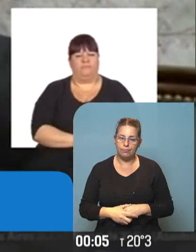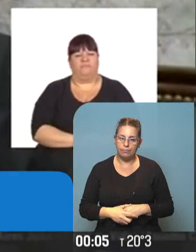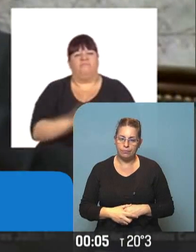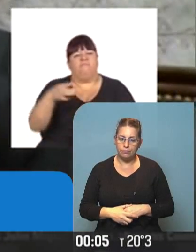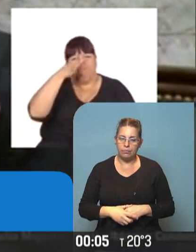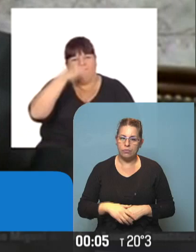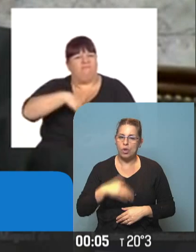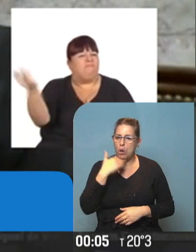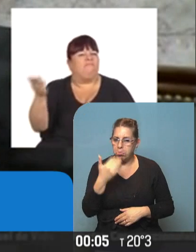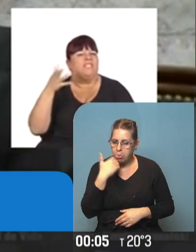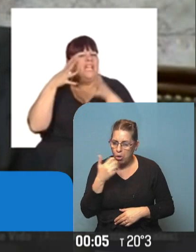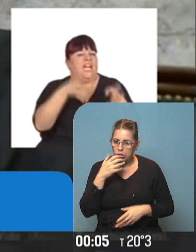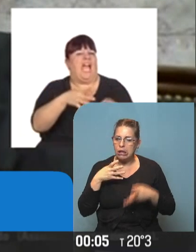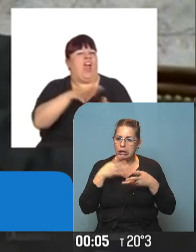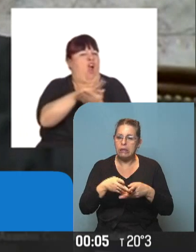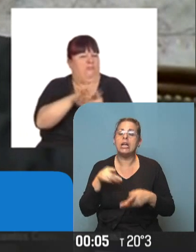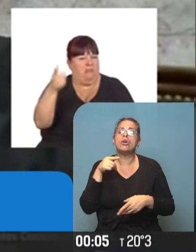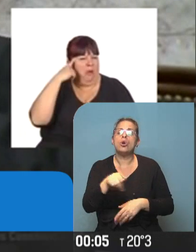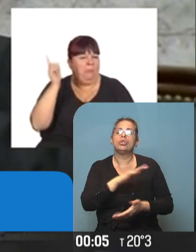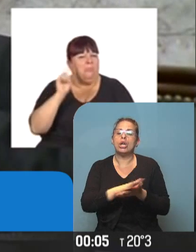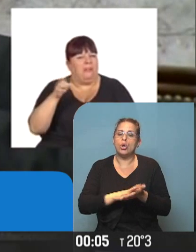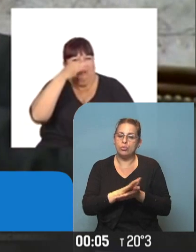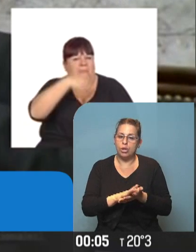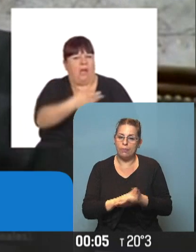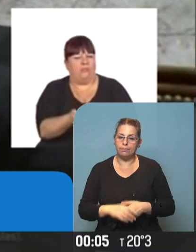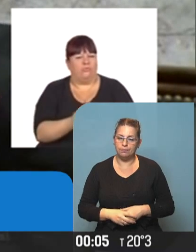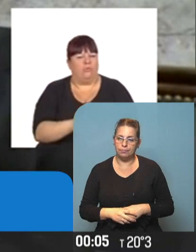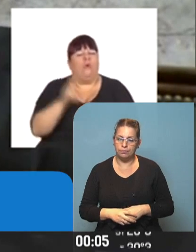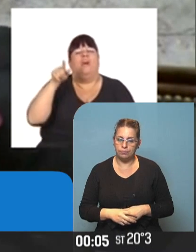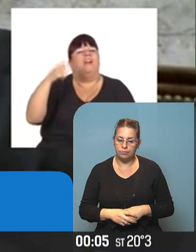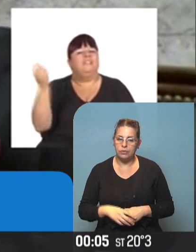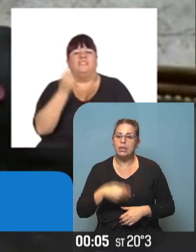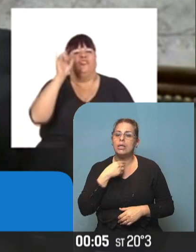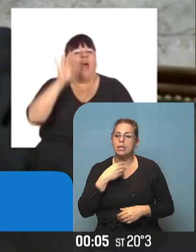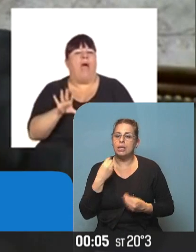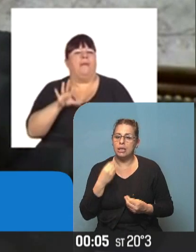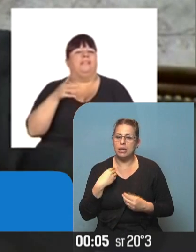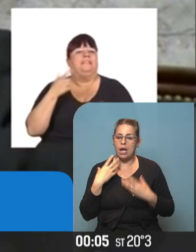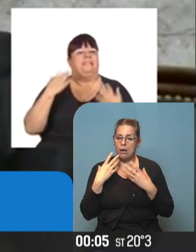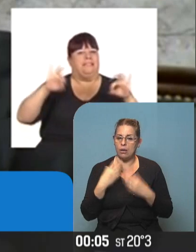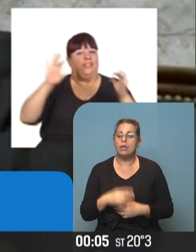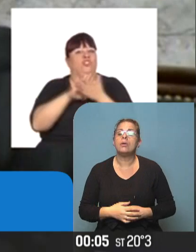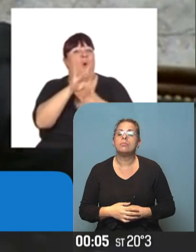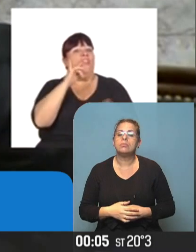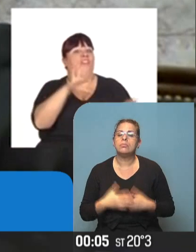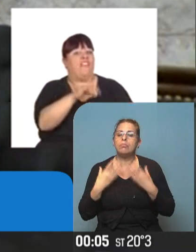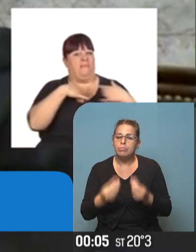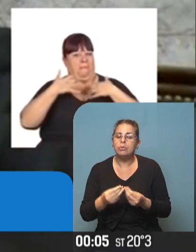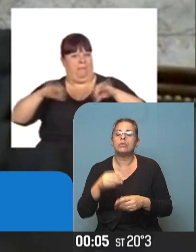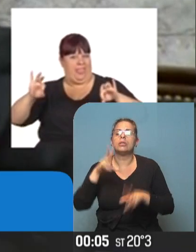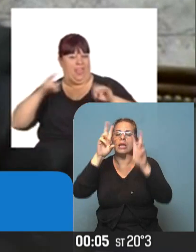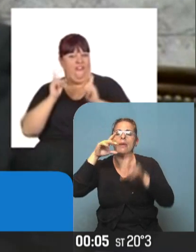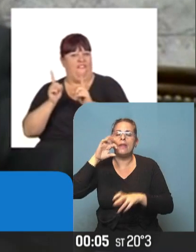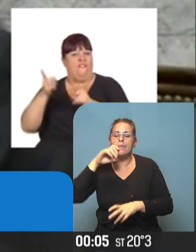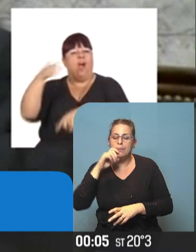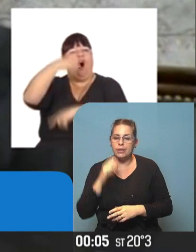les interesa el combate contra la corrupción. Lo que quieren es apoyarse en el caso Devido para dejar en